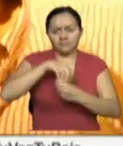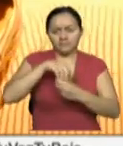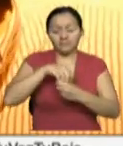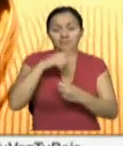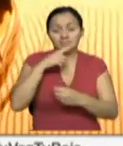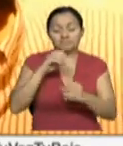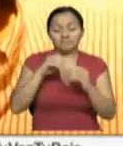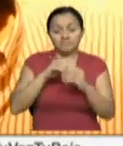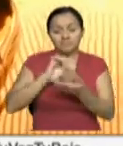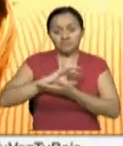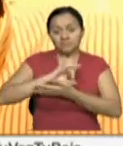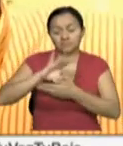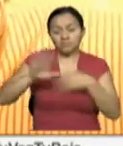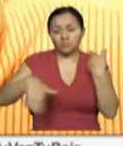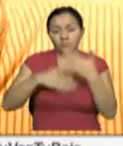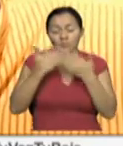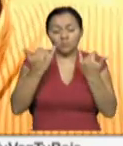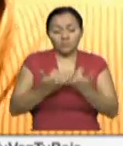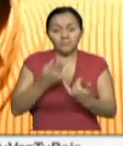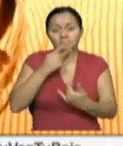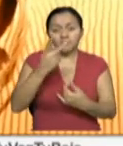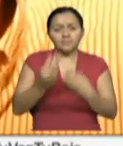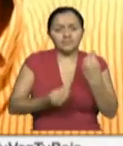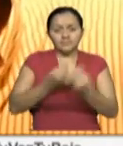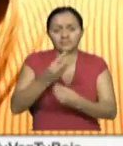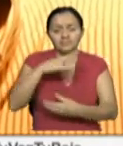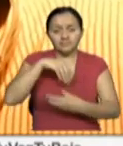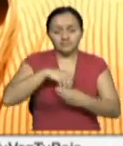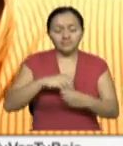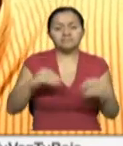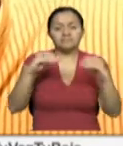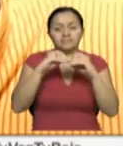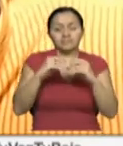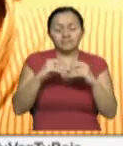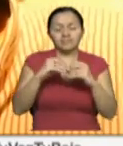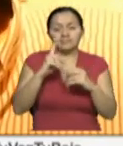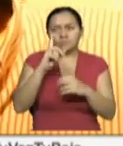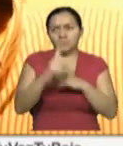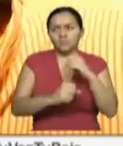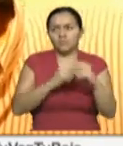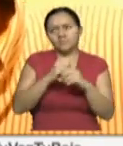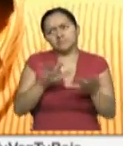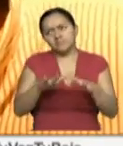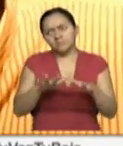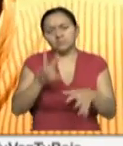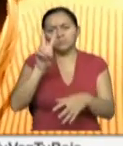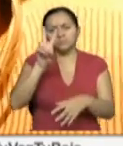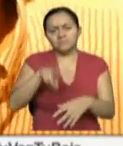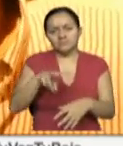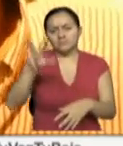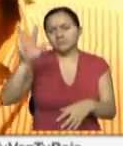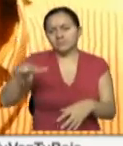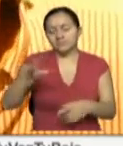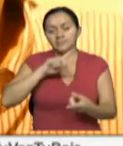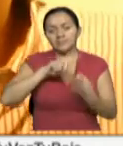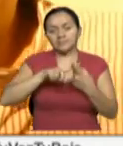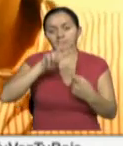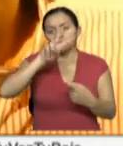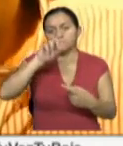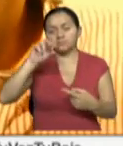los despidos del sector público aumentaron en un año y dos, tres meses hasta los